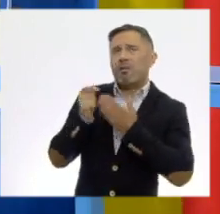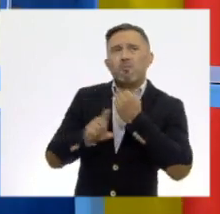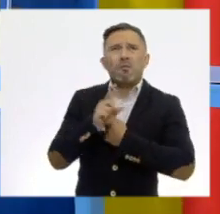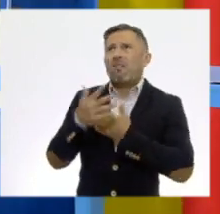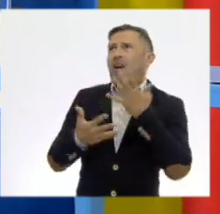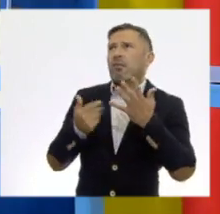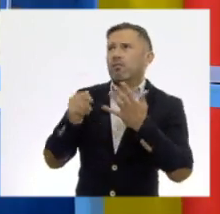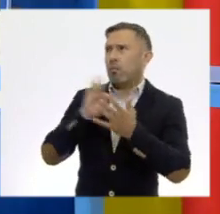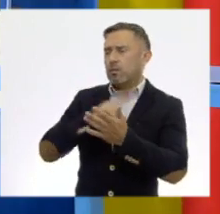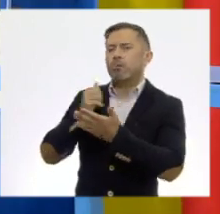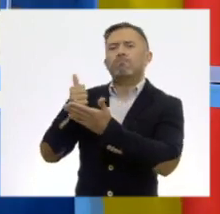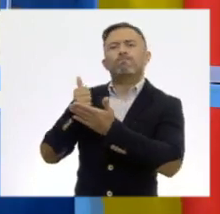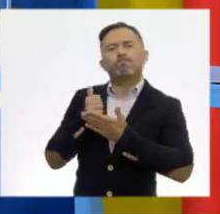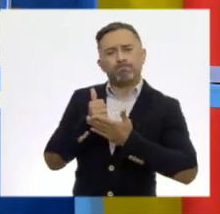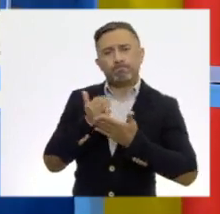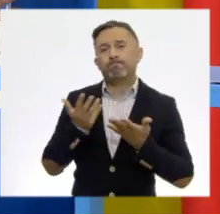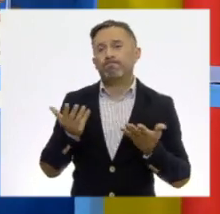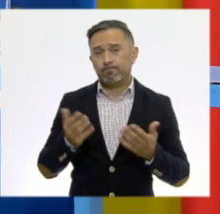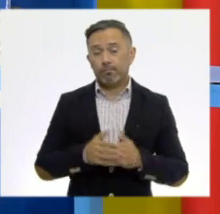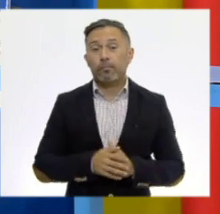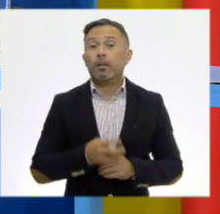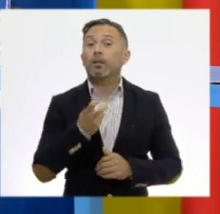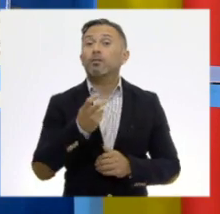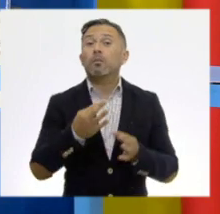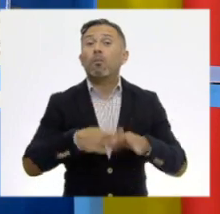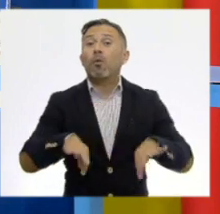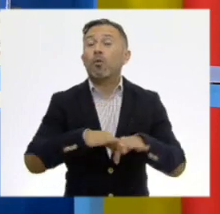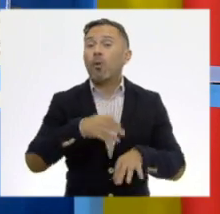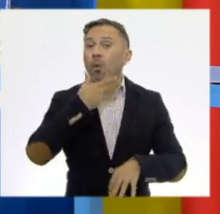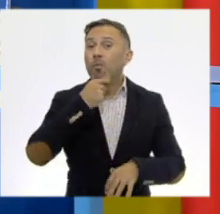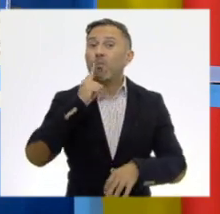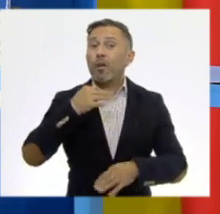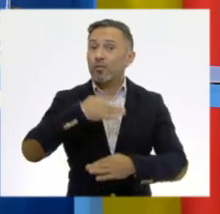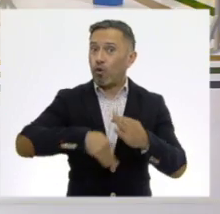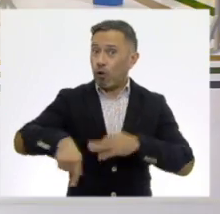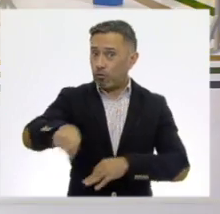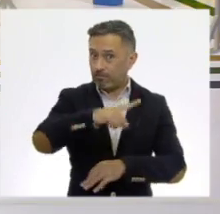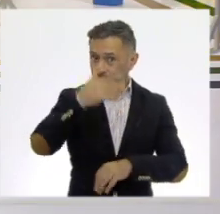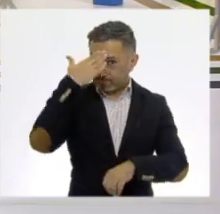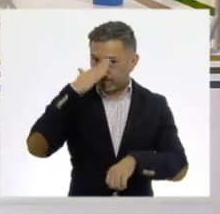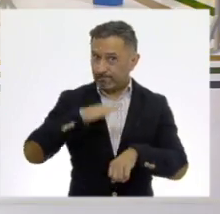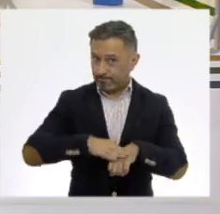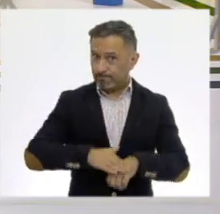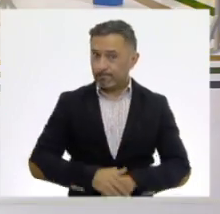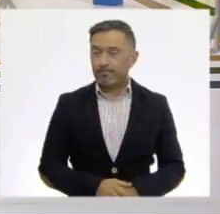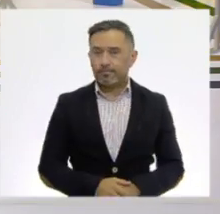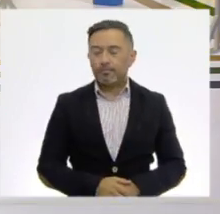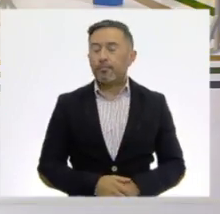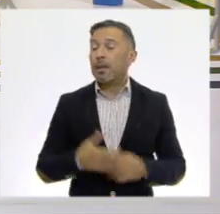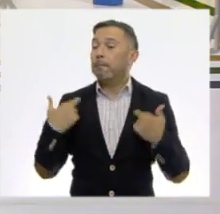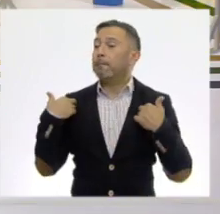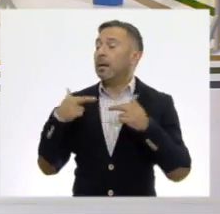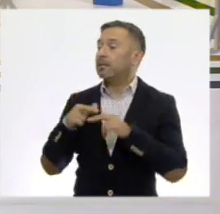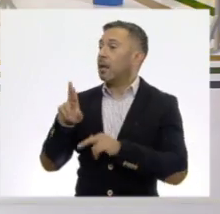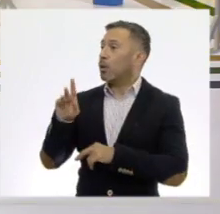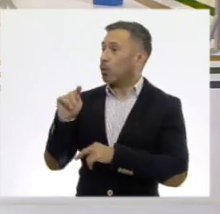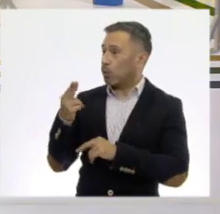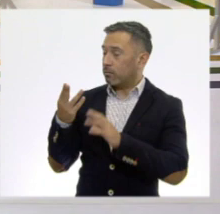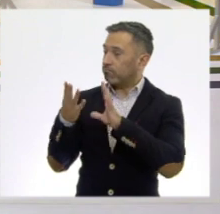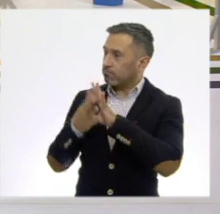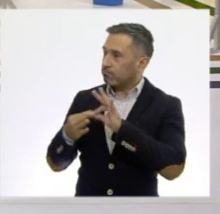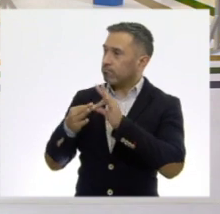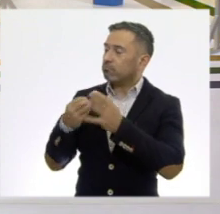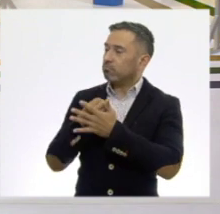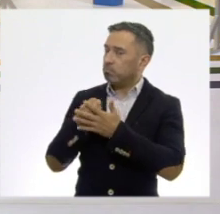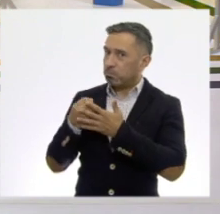todo eso es muy importante que todas y todos lo tengamos en cuenta. Muy bien, maestra Ruth, pues creo que hoy ha sido